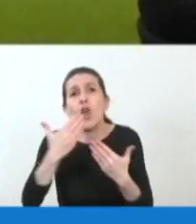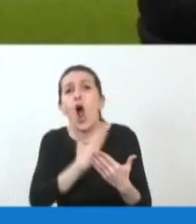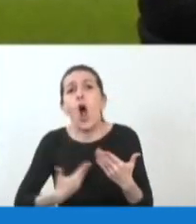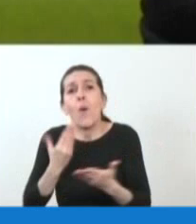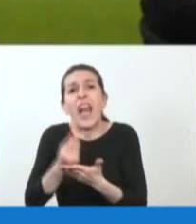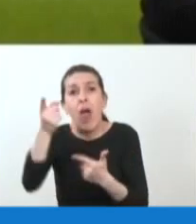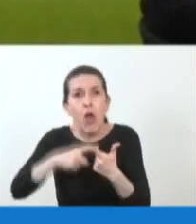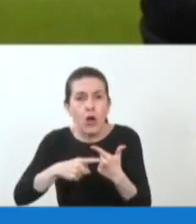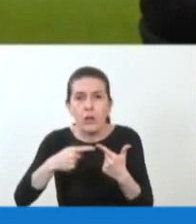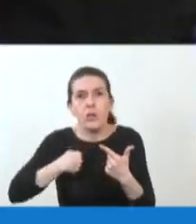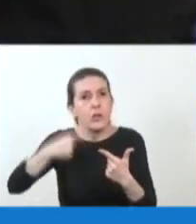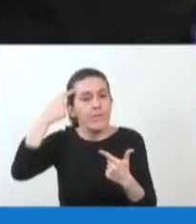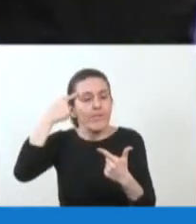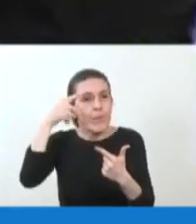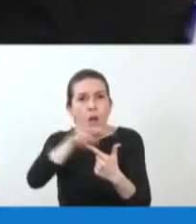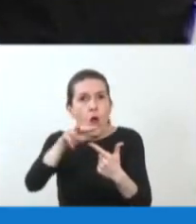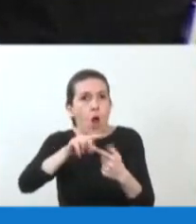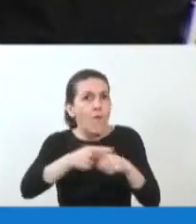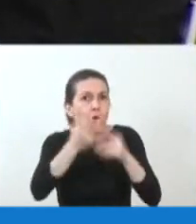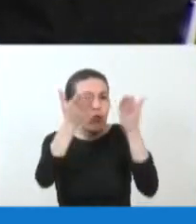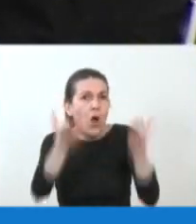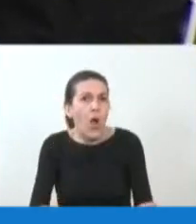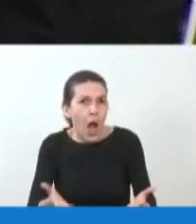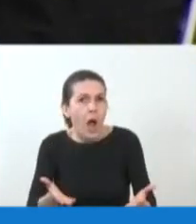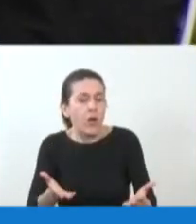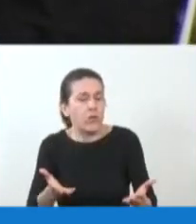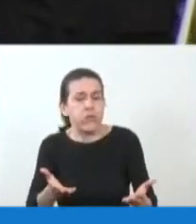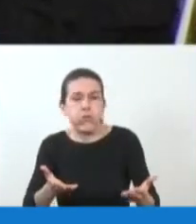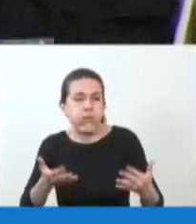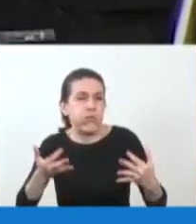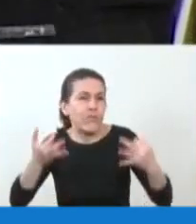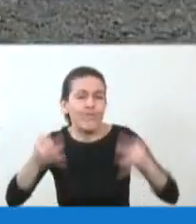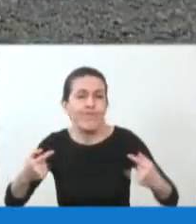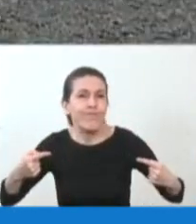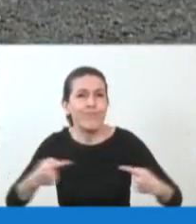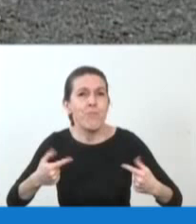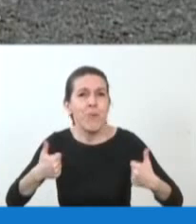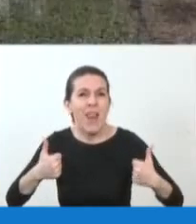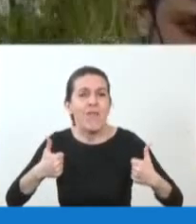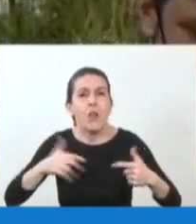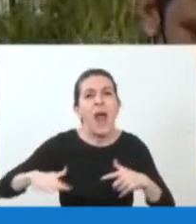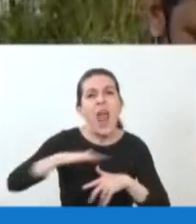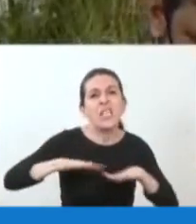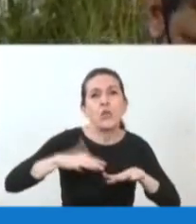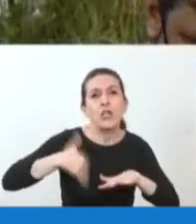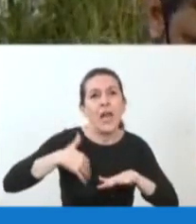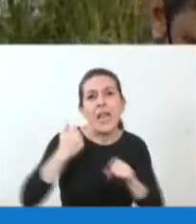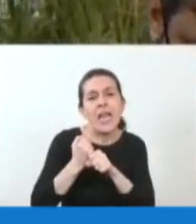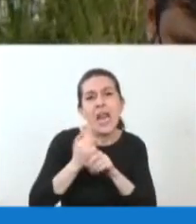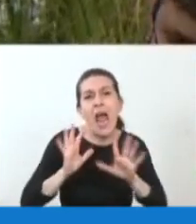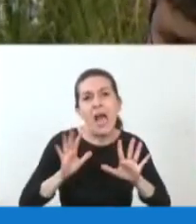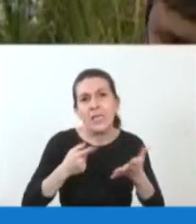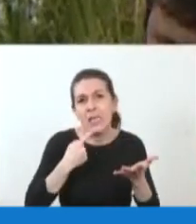creo que son funcionarios que están a la altura de las circunstancias que está viviendo la argentina que son muy